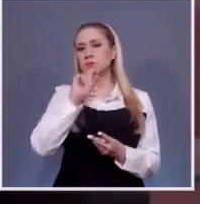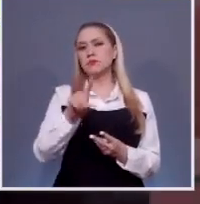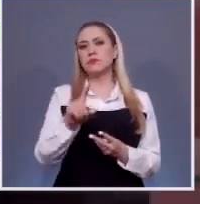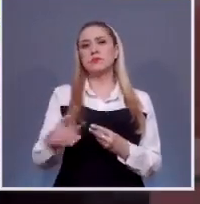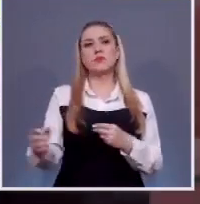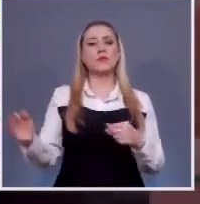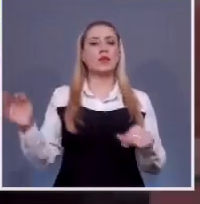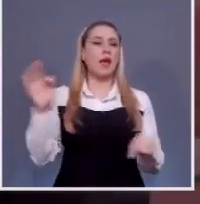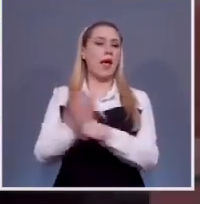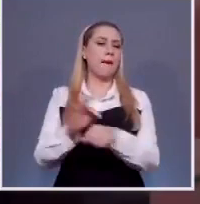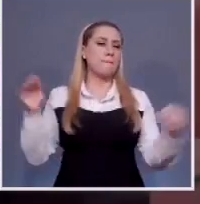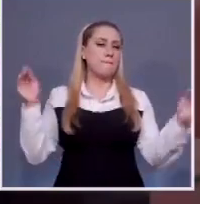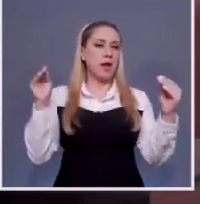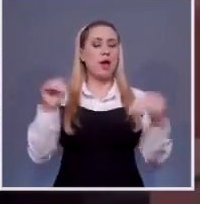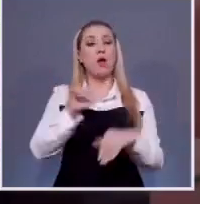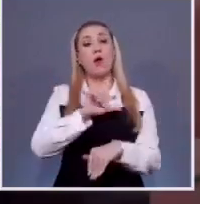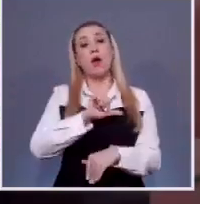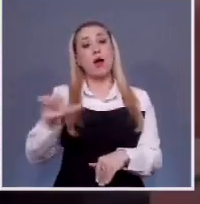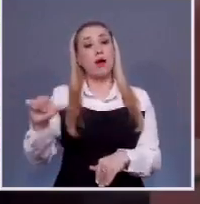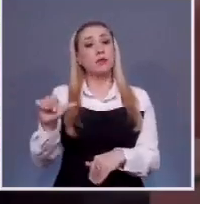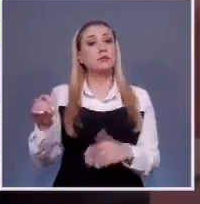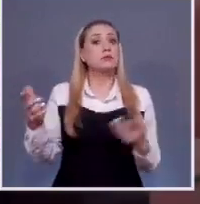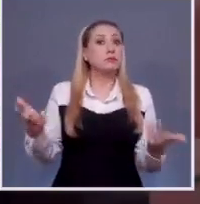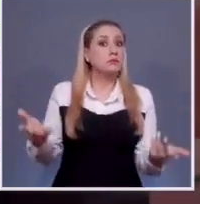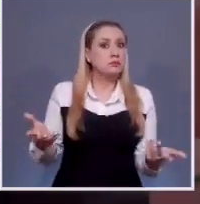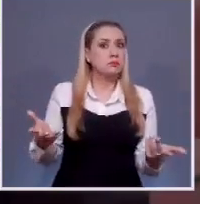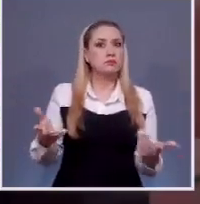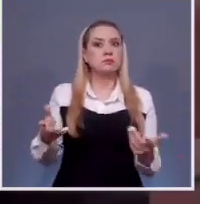en aquellos casos en donde nuestras acompañadas nos